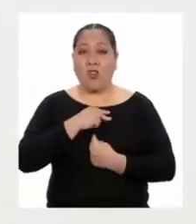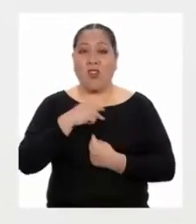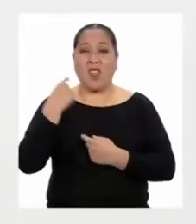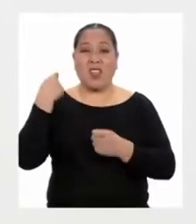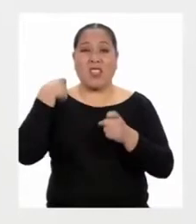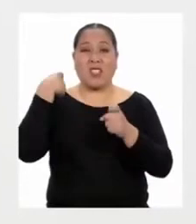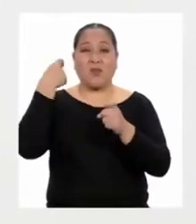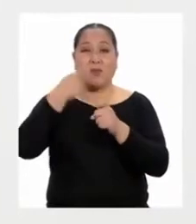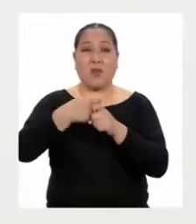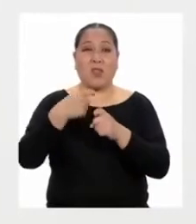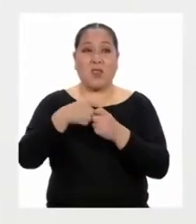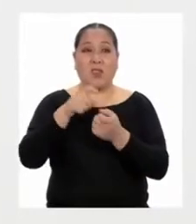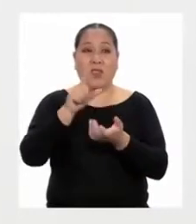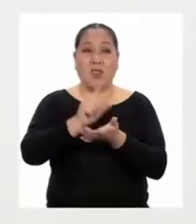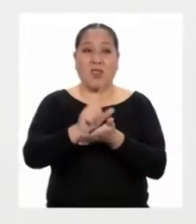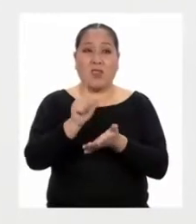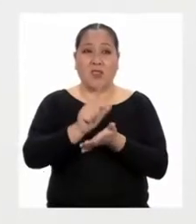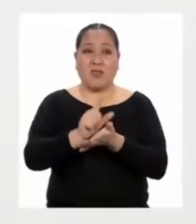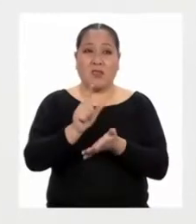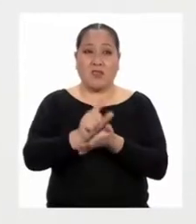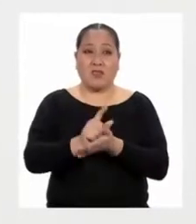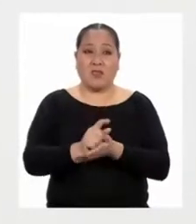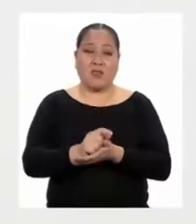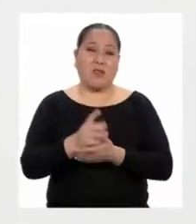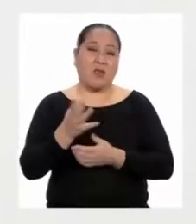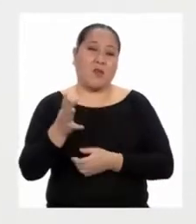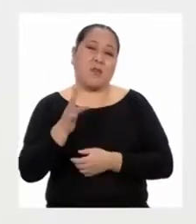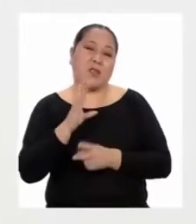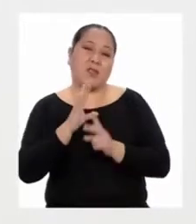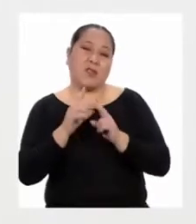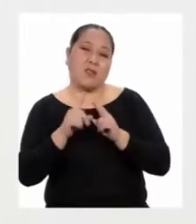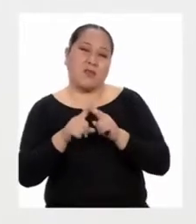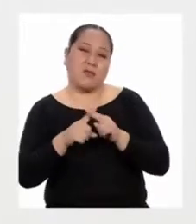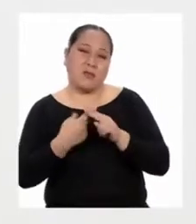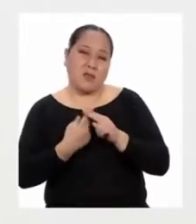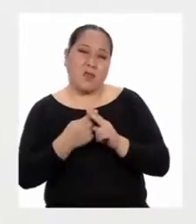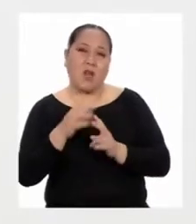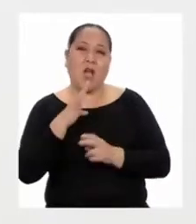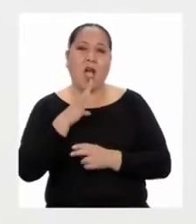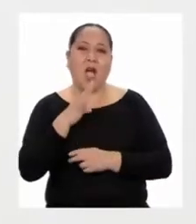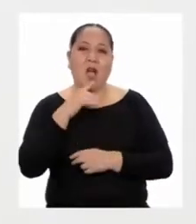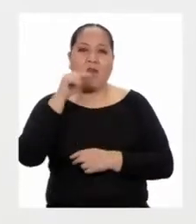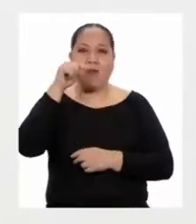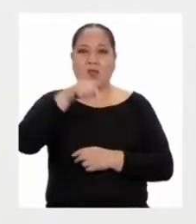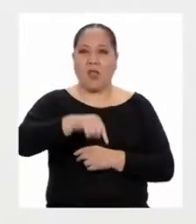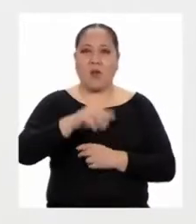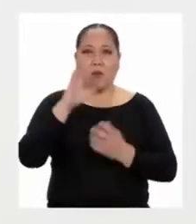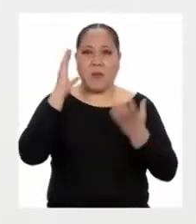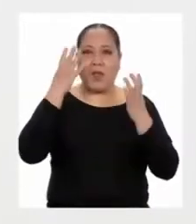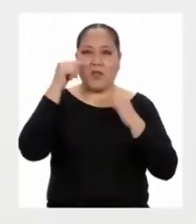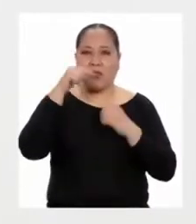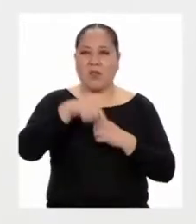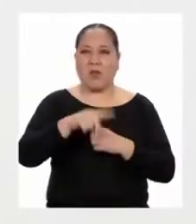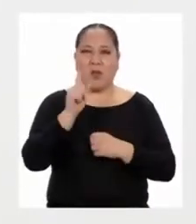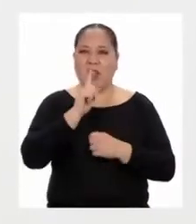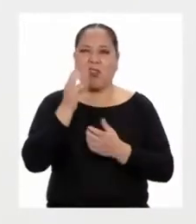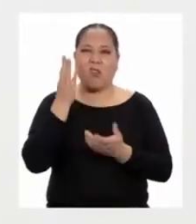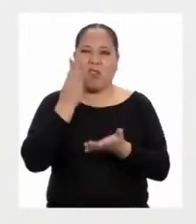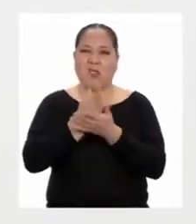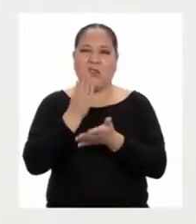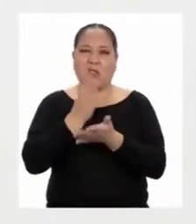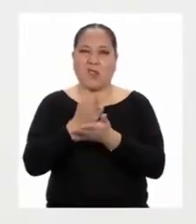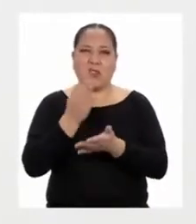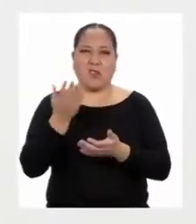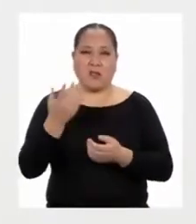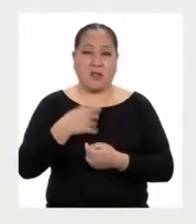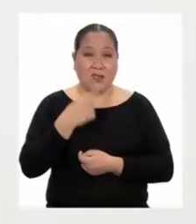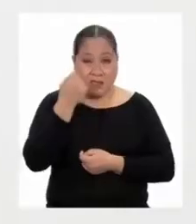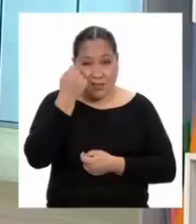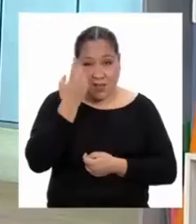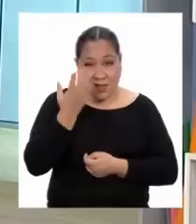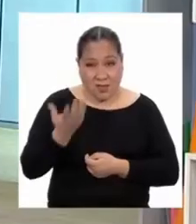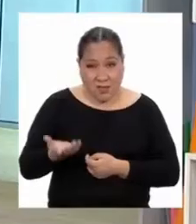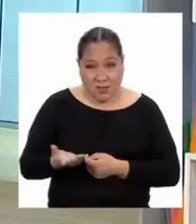y empezó a hablar como limeña, digamos, solo para que la dejen de molestar. ¿Te das cuenta de